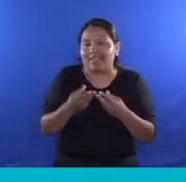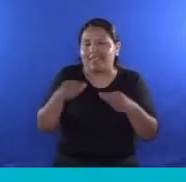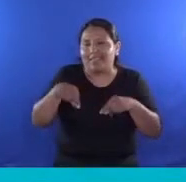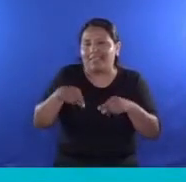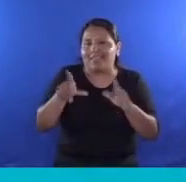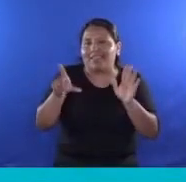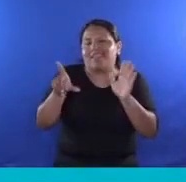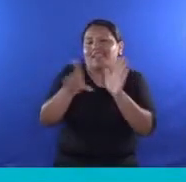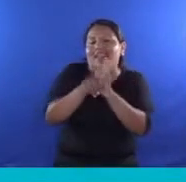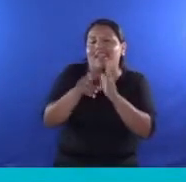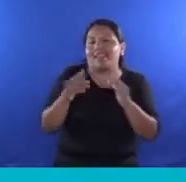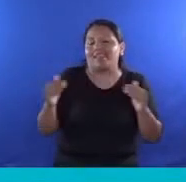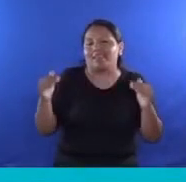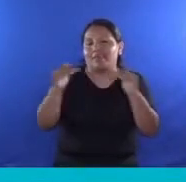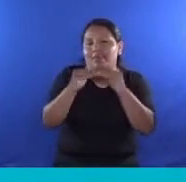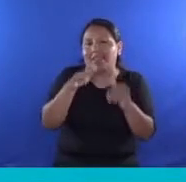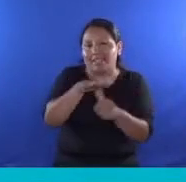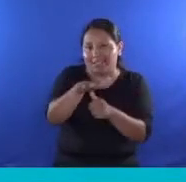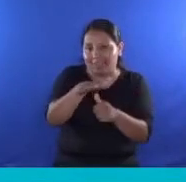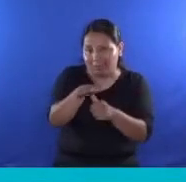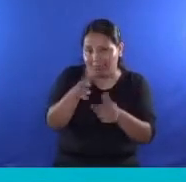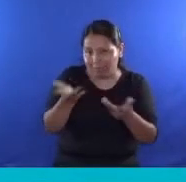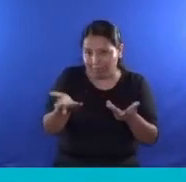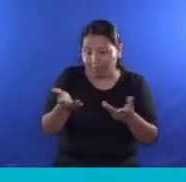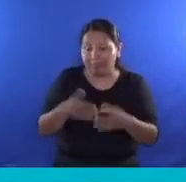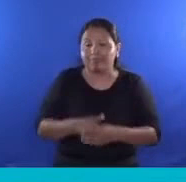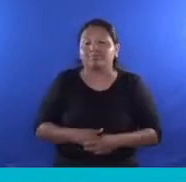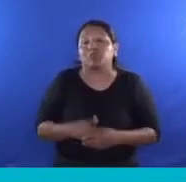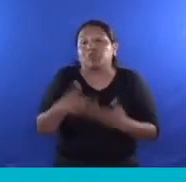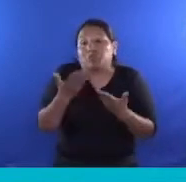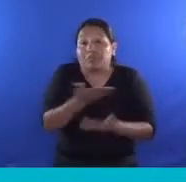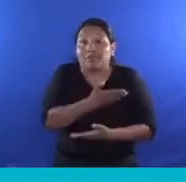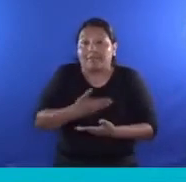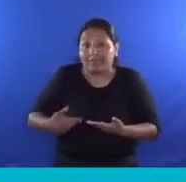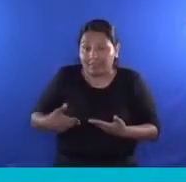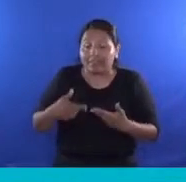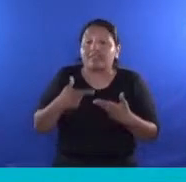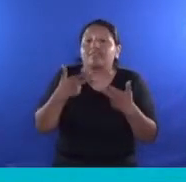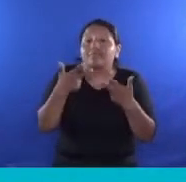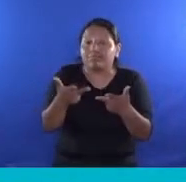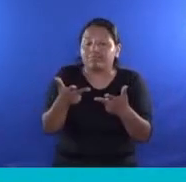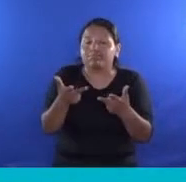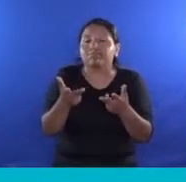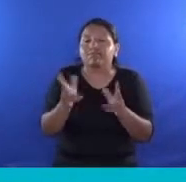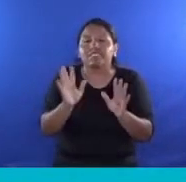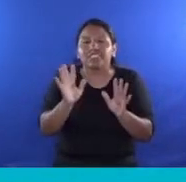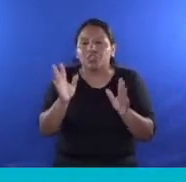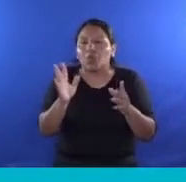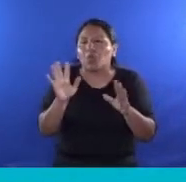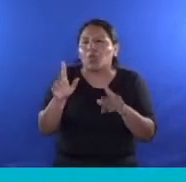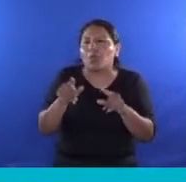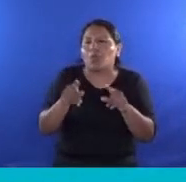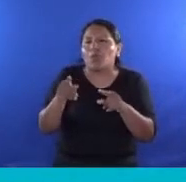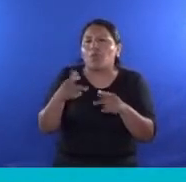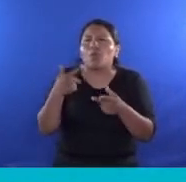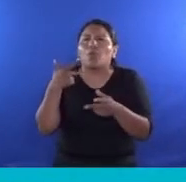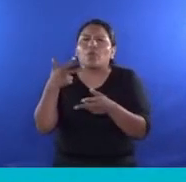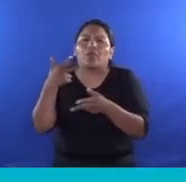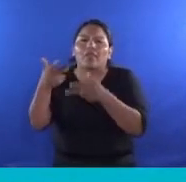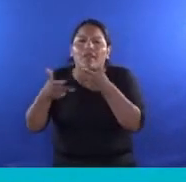ley de paridad de género. Entonces, presidente, quiero decirle que en total discordancia con lo que se